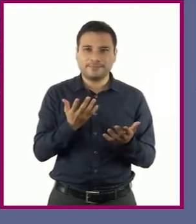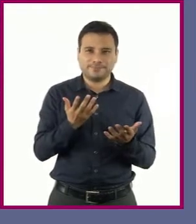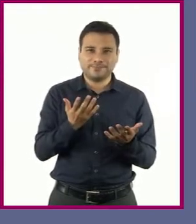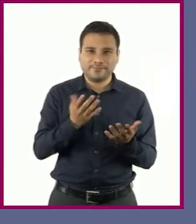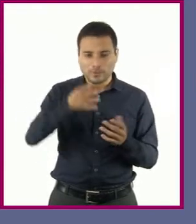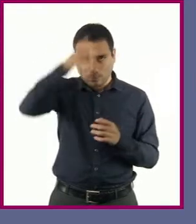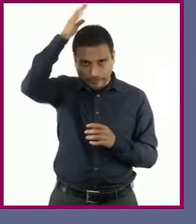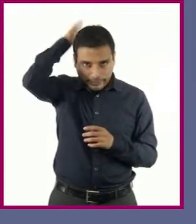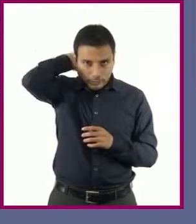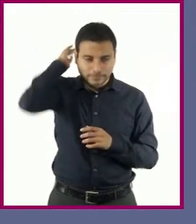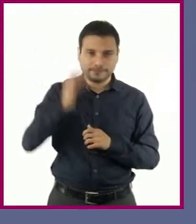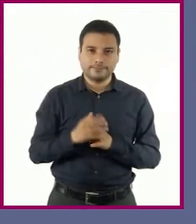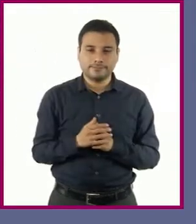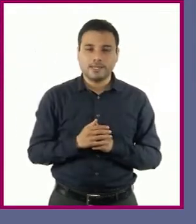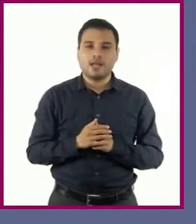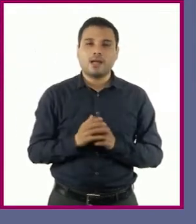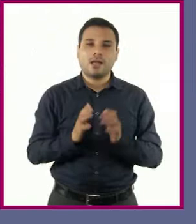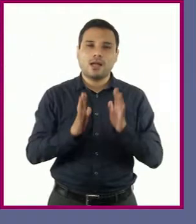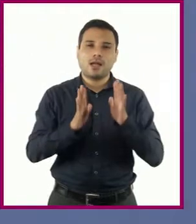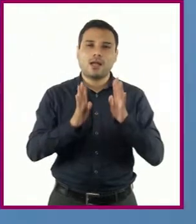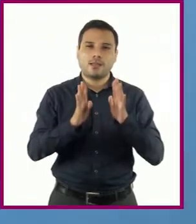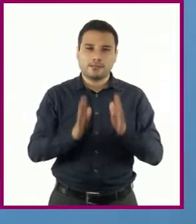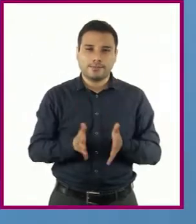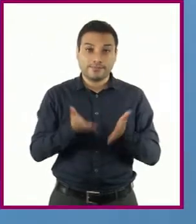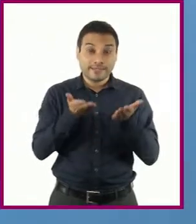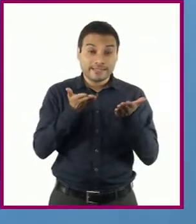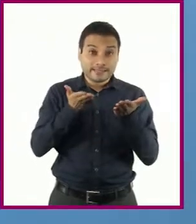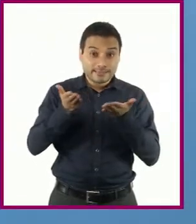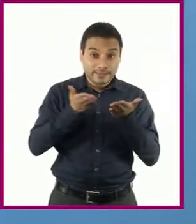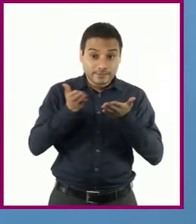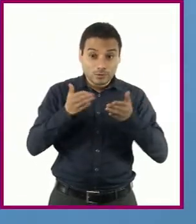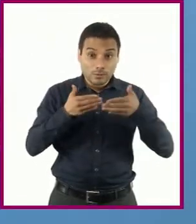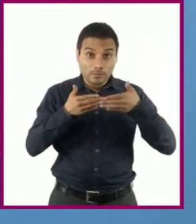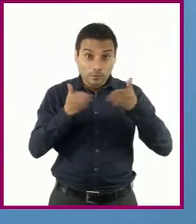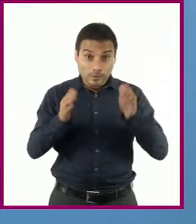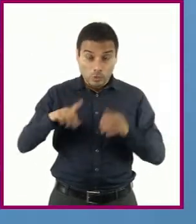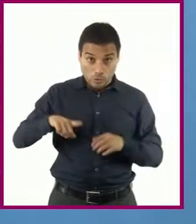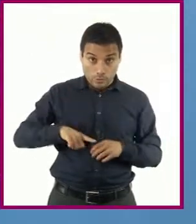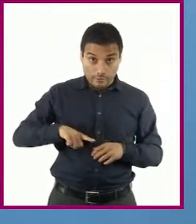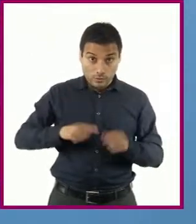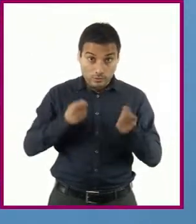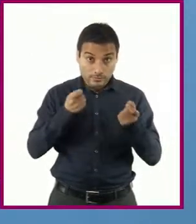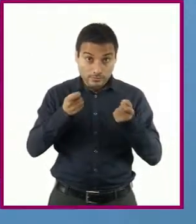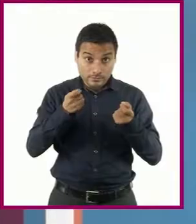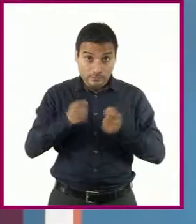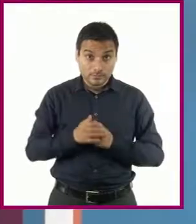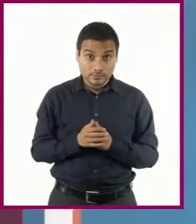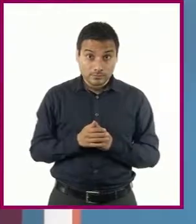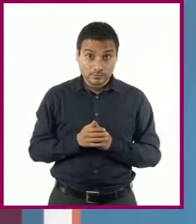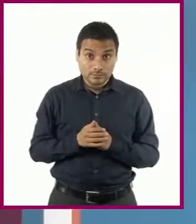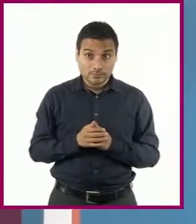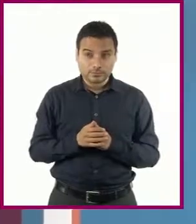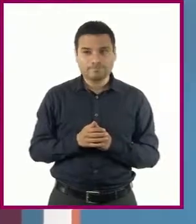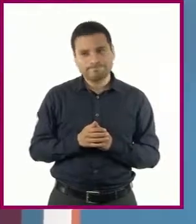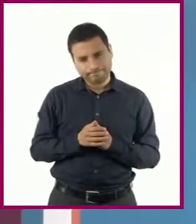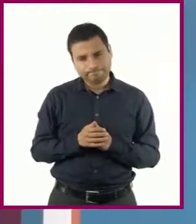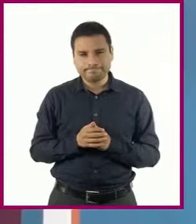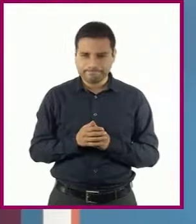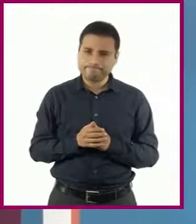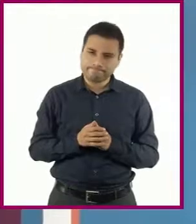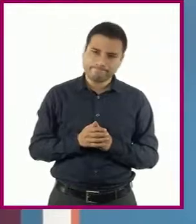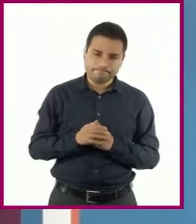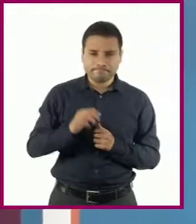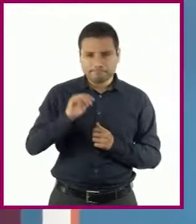bomberos. ¿Entonces los servicios públicos los regulan los gobiernos de los países? De alguna forma sí,